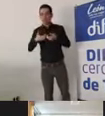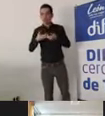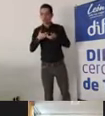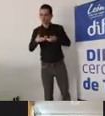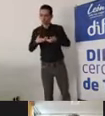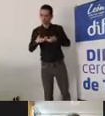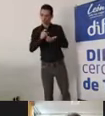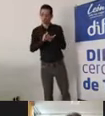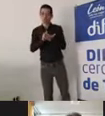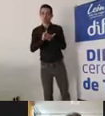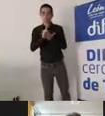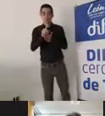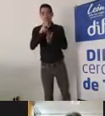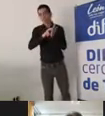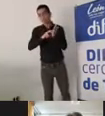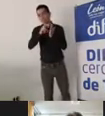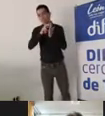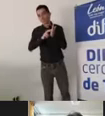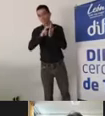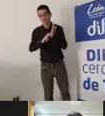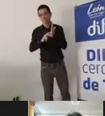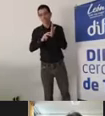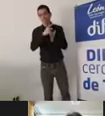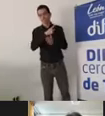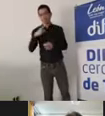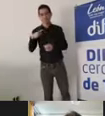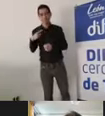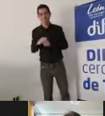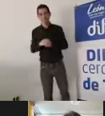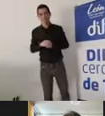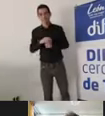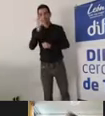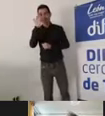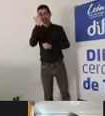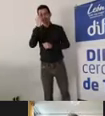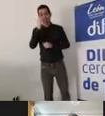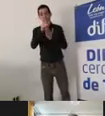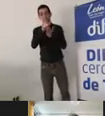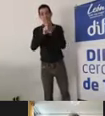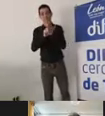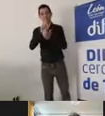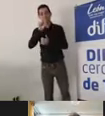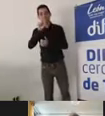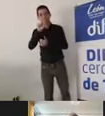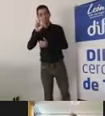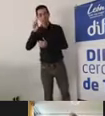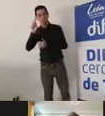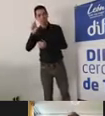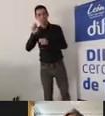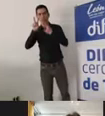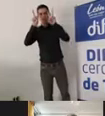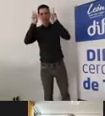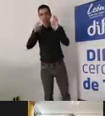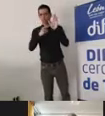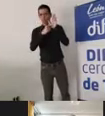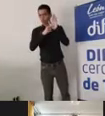detrás recuerden que la Agenda de Objetivos de Desarrollo Sostenible tiene un tema clave y un eslogan clave, y es no dejar a nadie